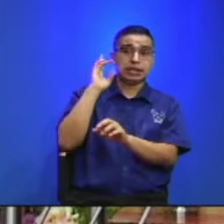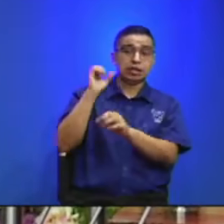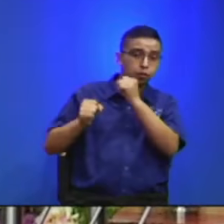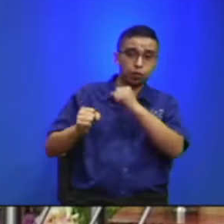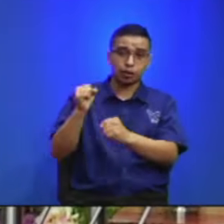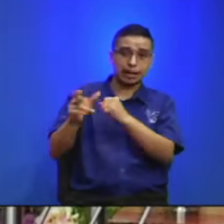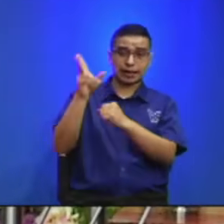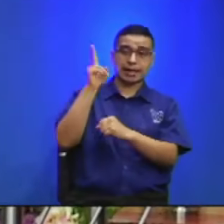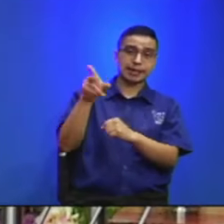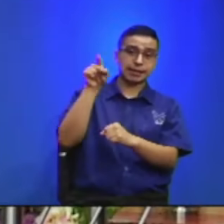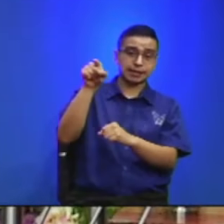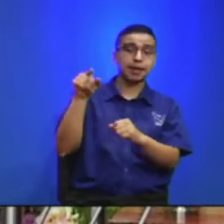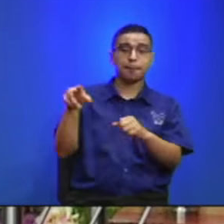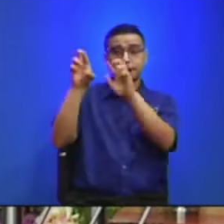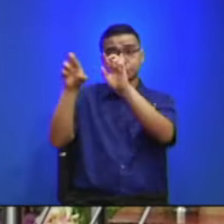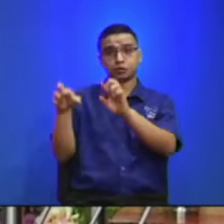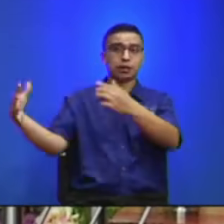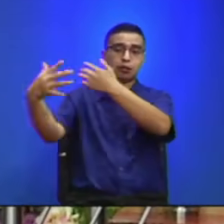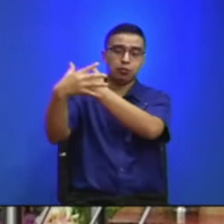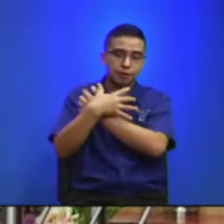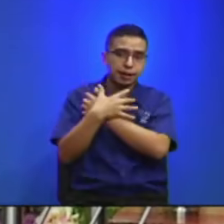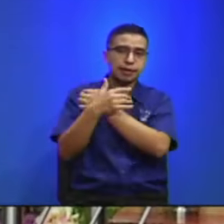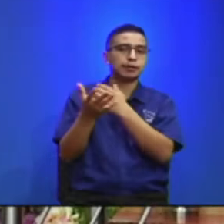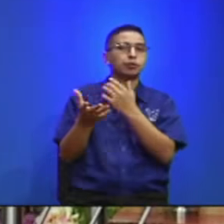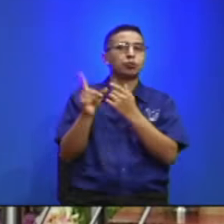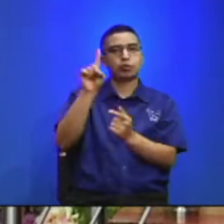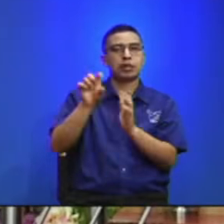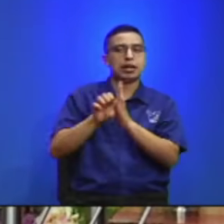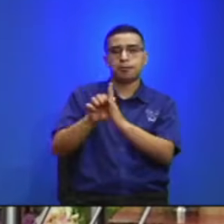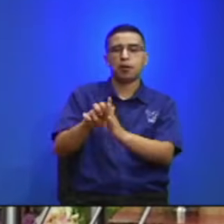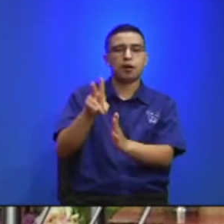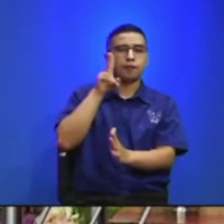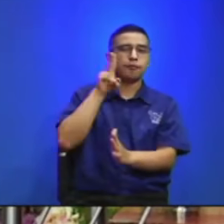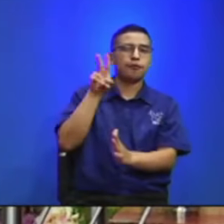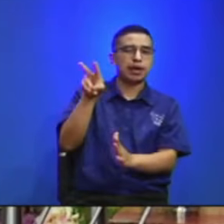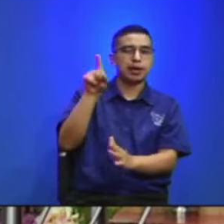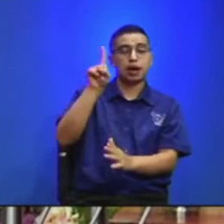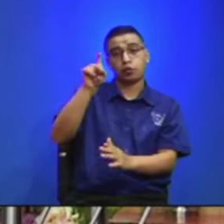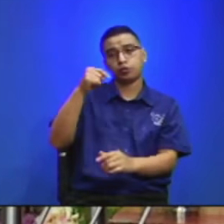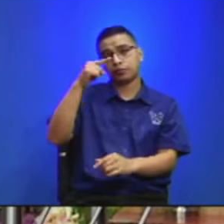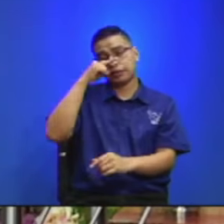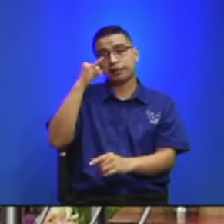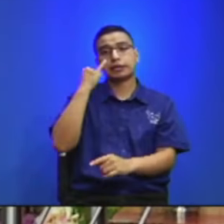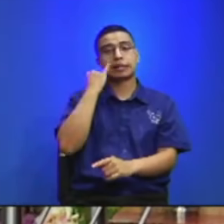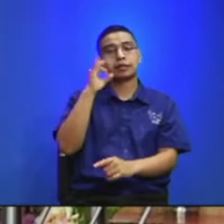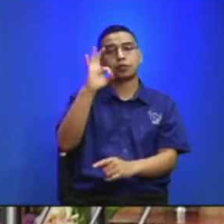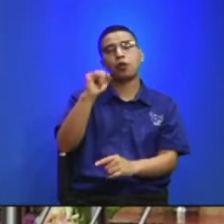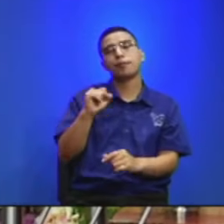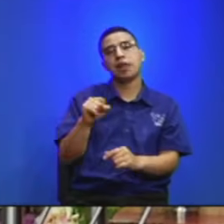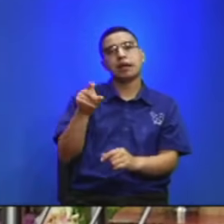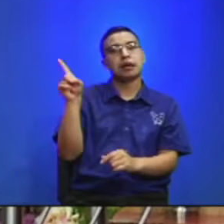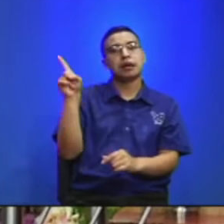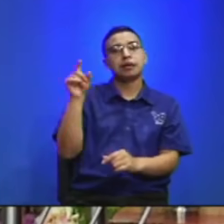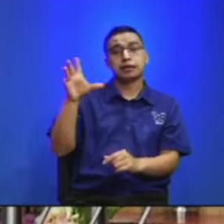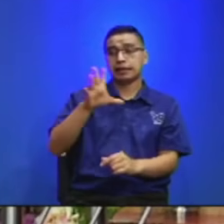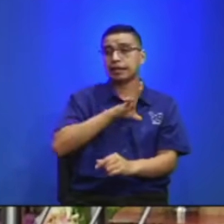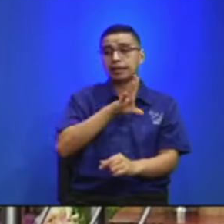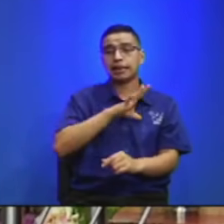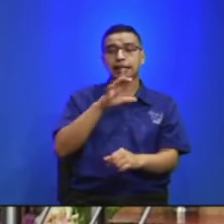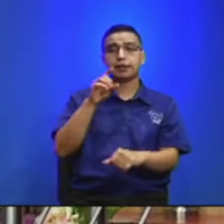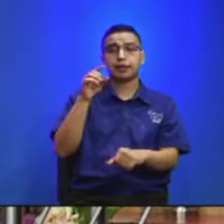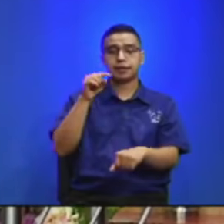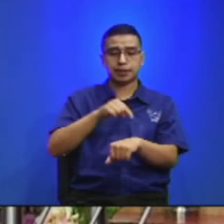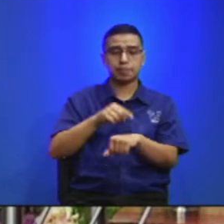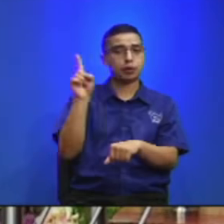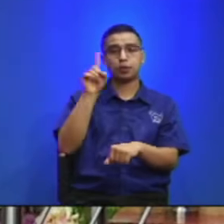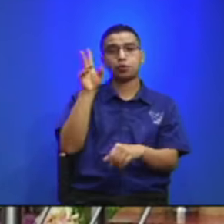al tío que hacía ratos que no los miran y van a correr y se pueden convertir en vectores es decir transmisores de la pandemia wta